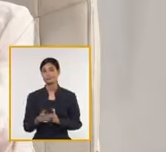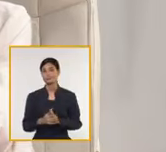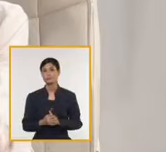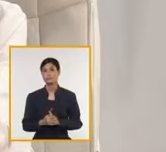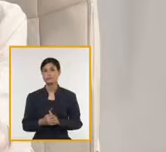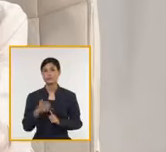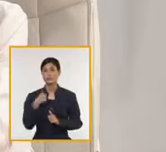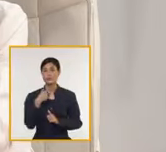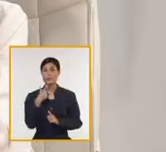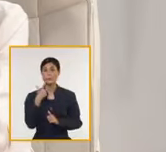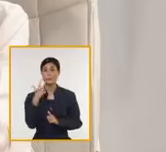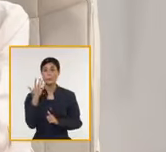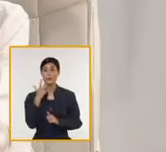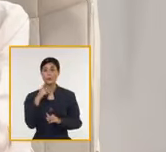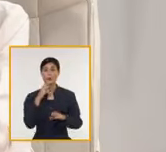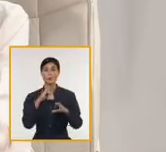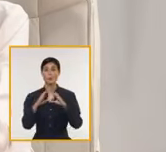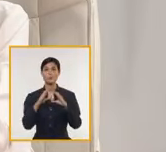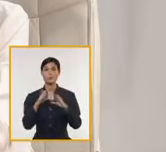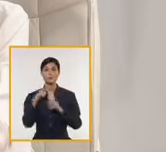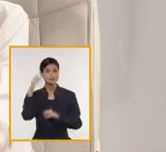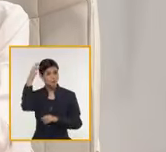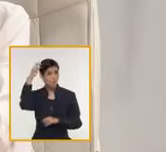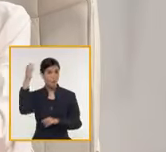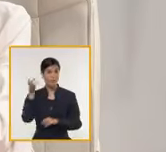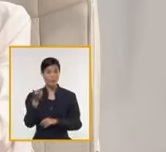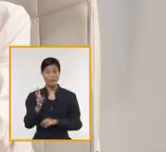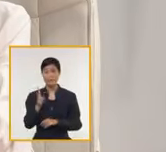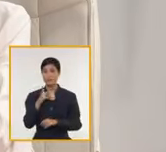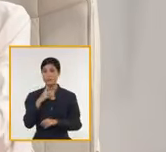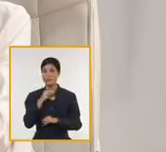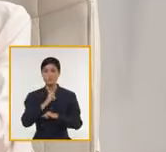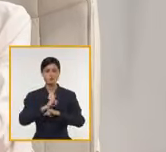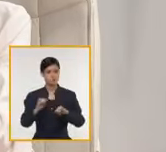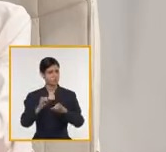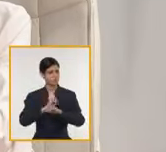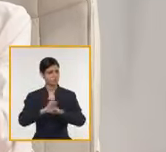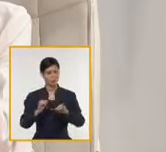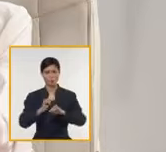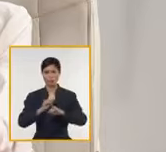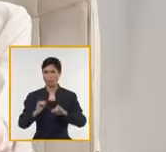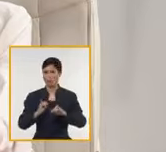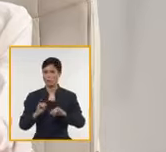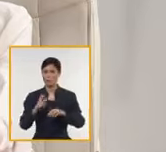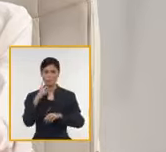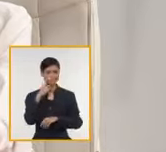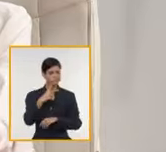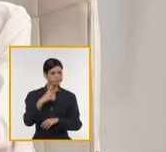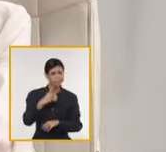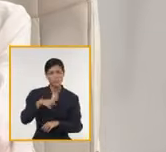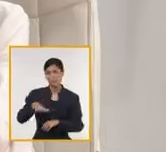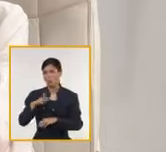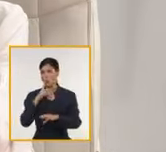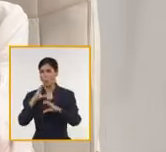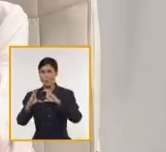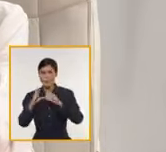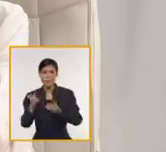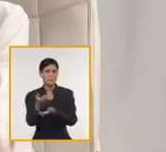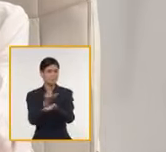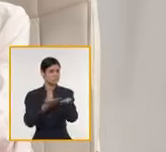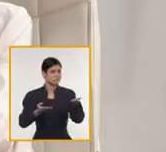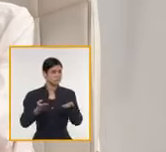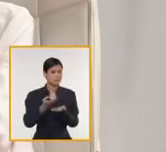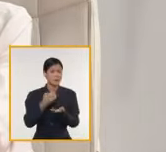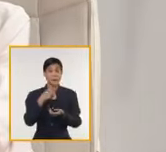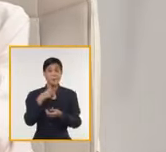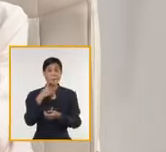la labor comunicacional del gobierno venezolano. Una labor consolidada en medios nacionales, en medios